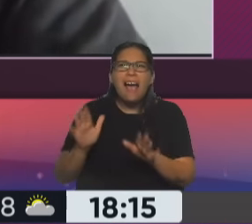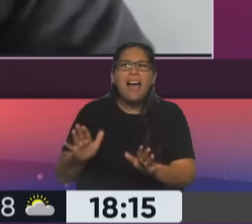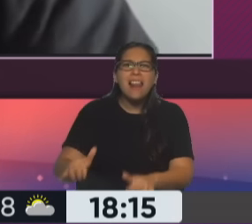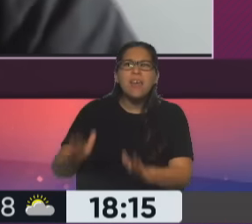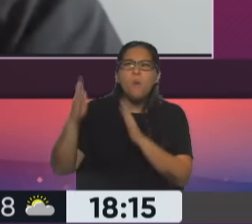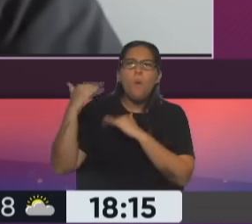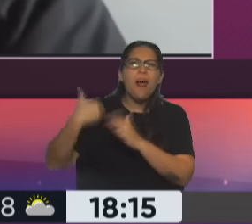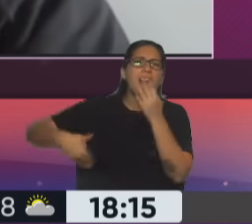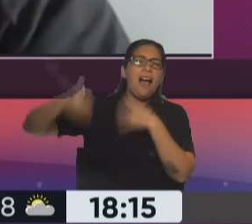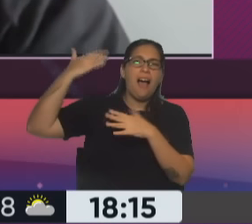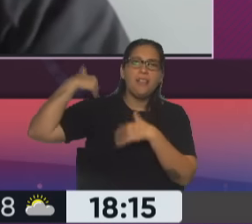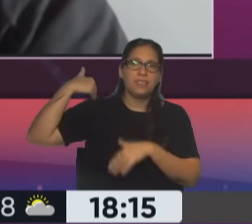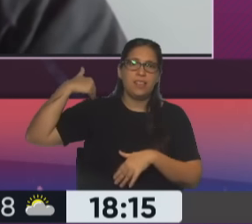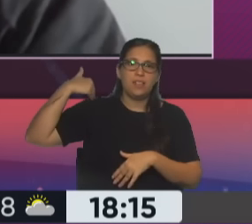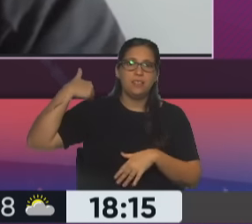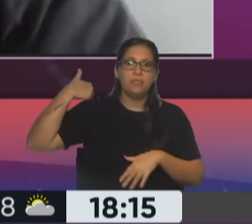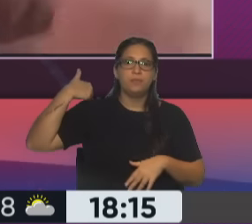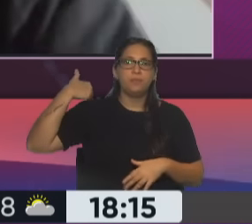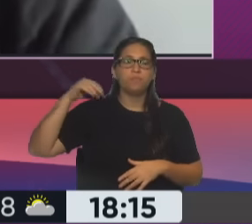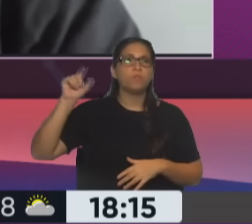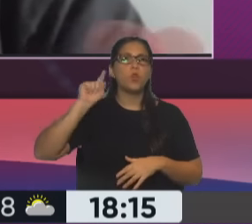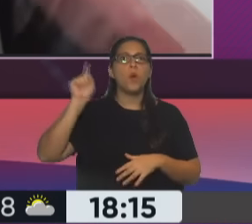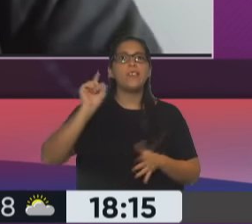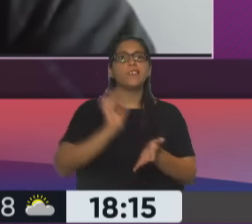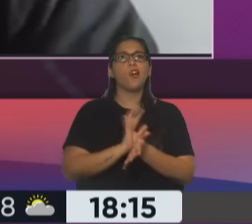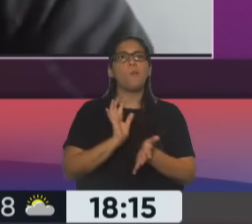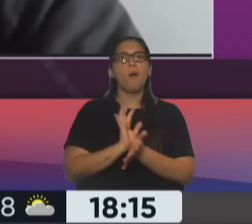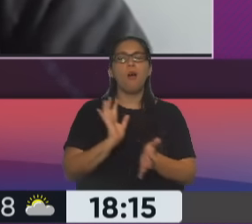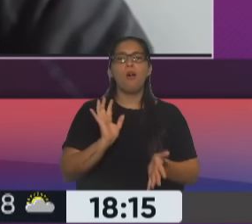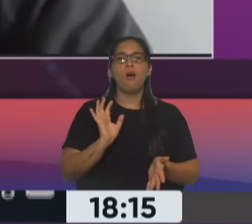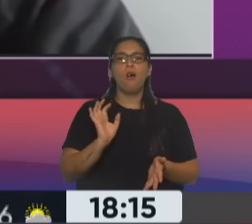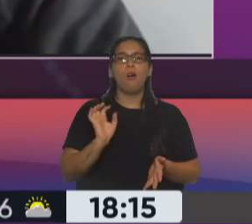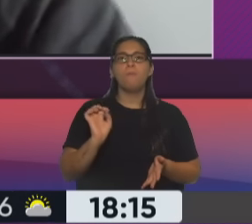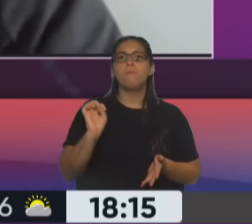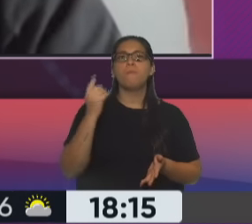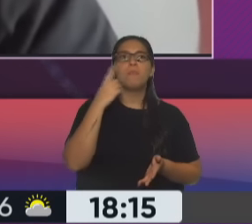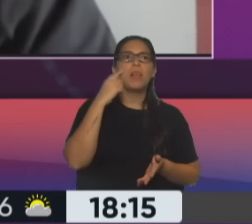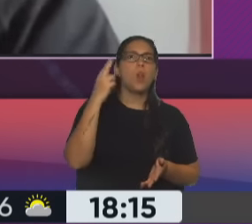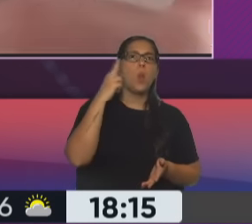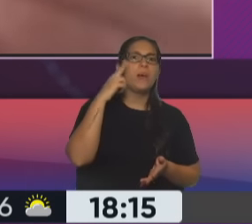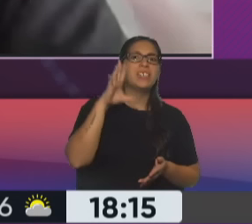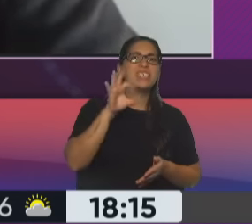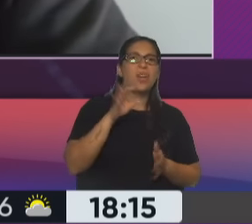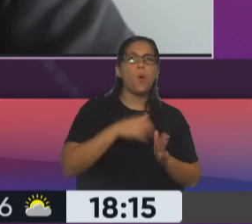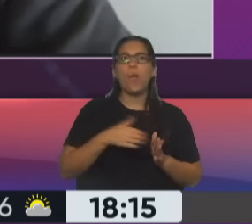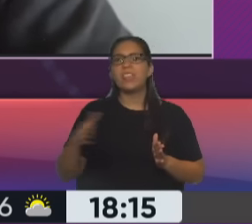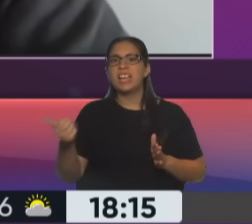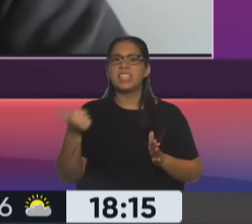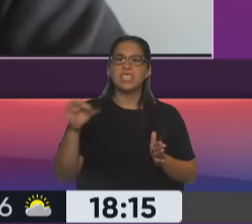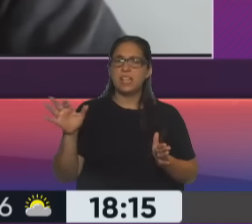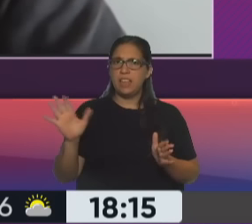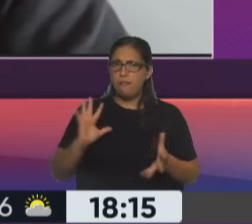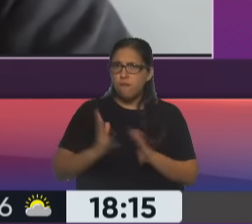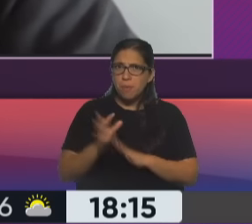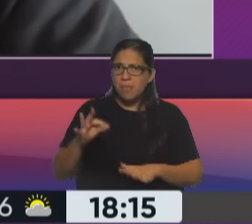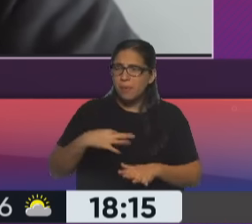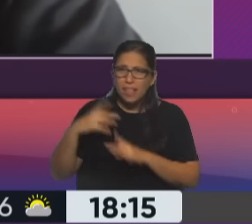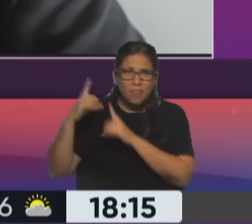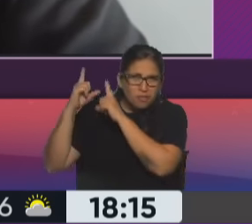No es que Cuba quedó en tono de moda como la década del 50 y el 60, sino que siguen viviendo así los cubanos,